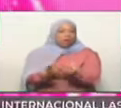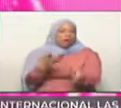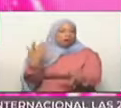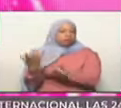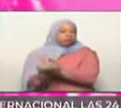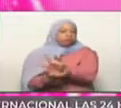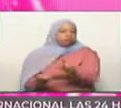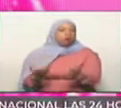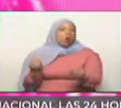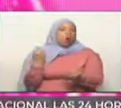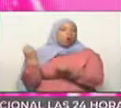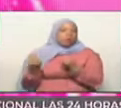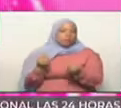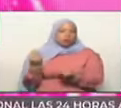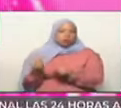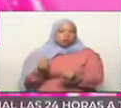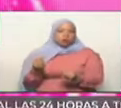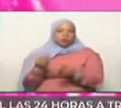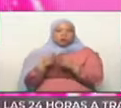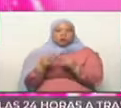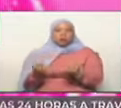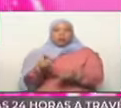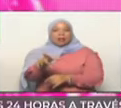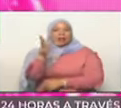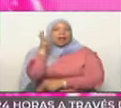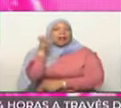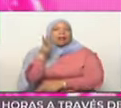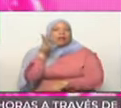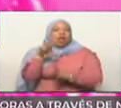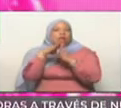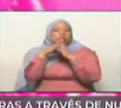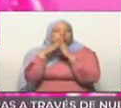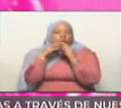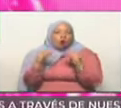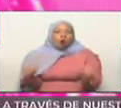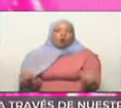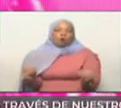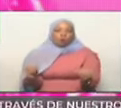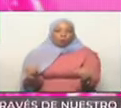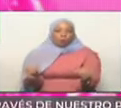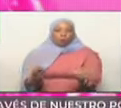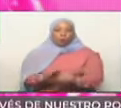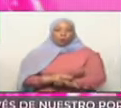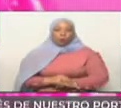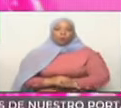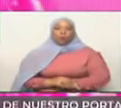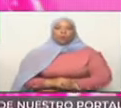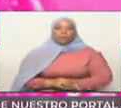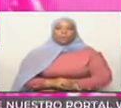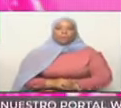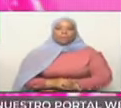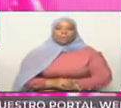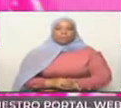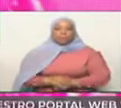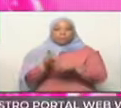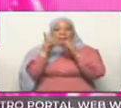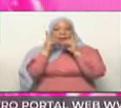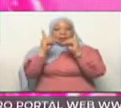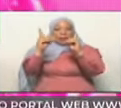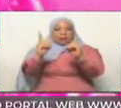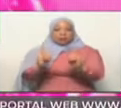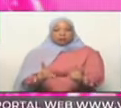Pero quiero comenzar por lo que todo el mundo quiere escuchar. Y es por esta decisión